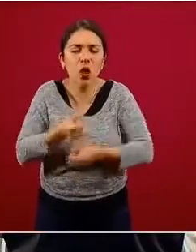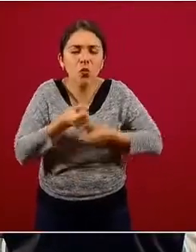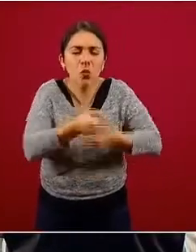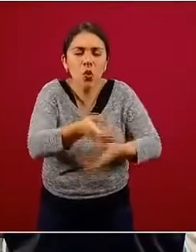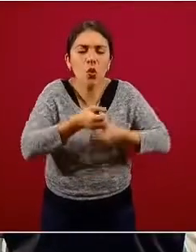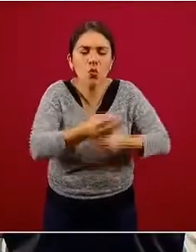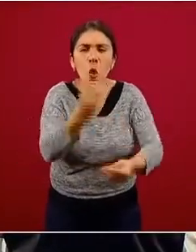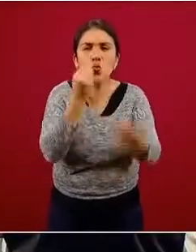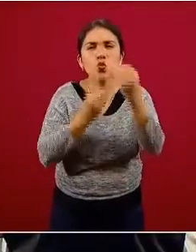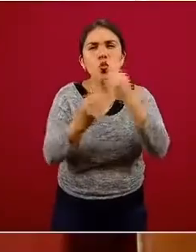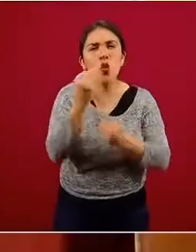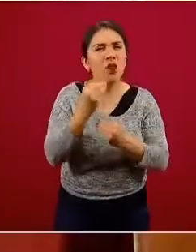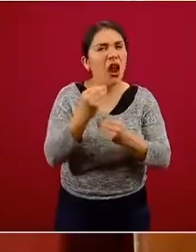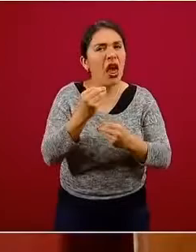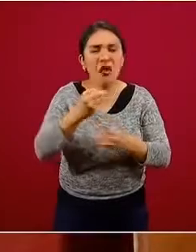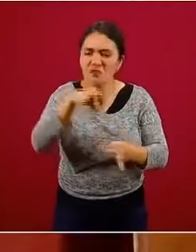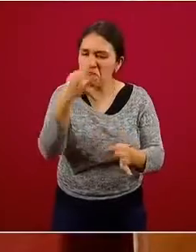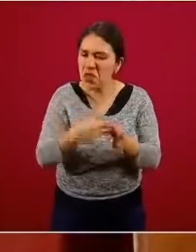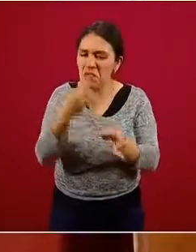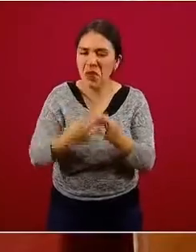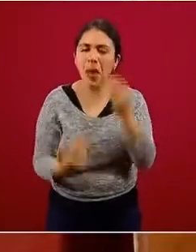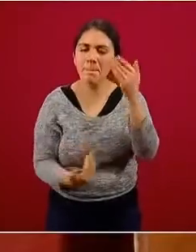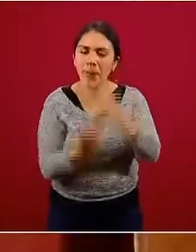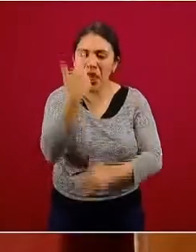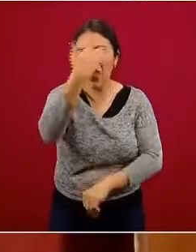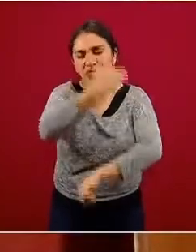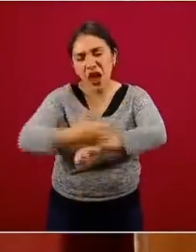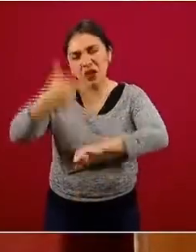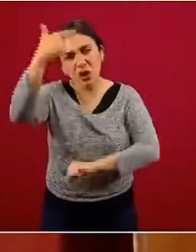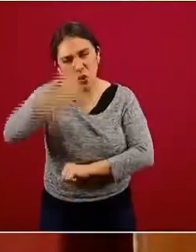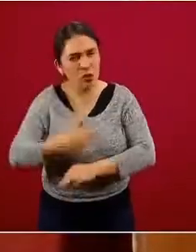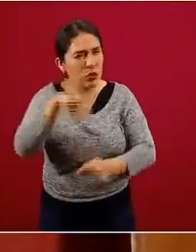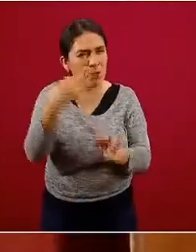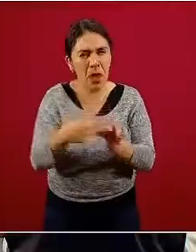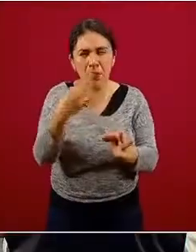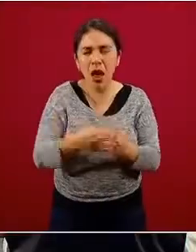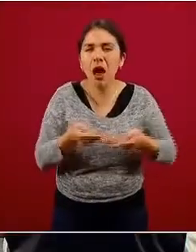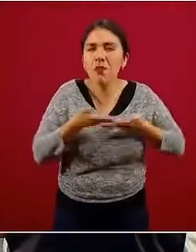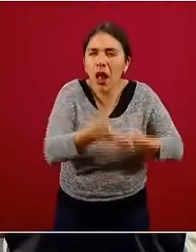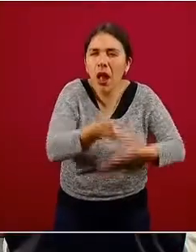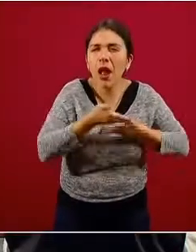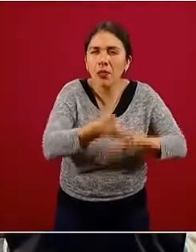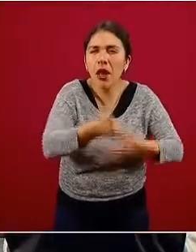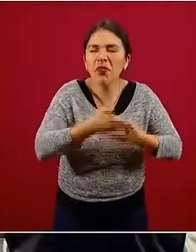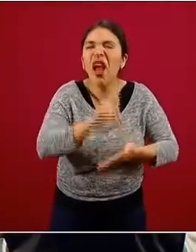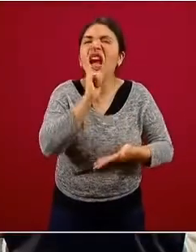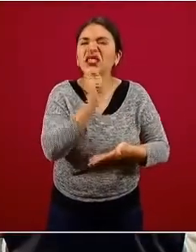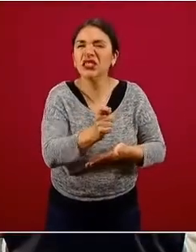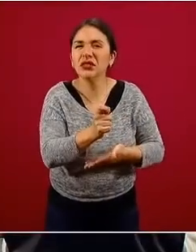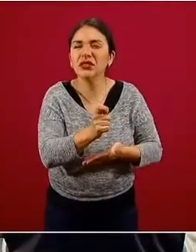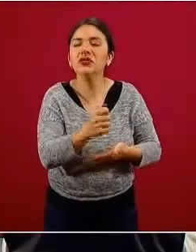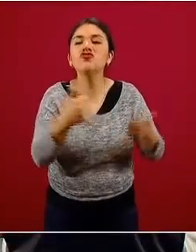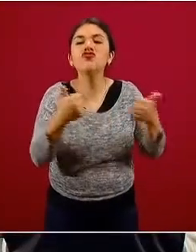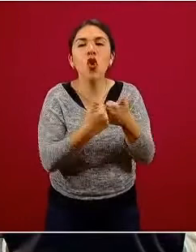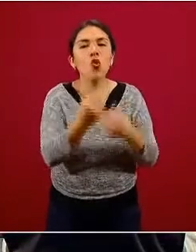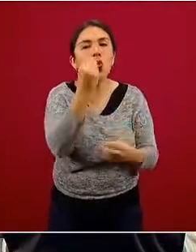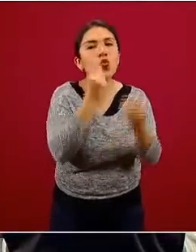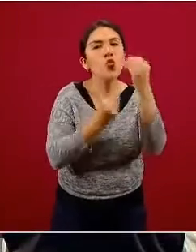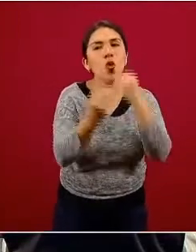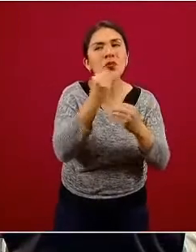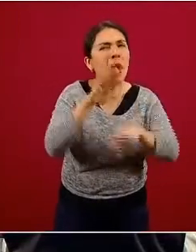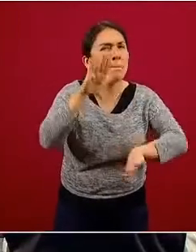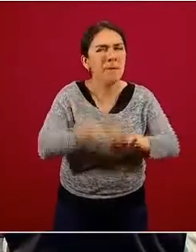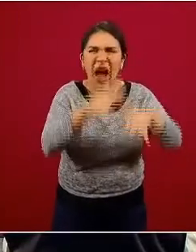les dio de comer una dieta, desayuno, comida, cena, entre comidas, que era básicamente a partir de